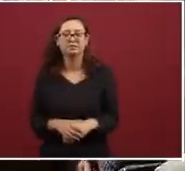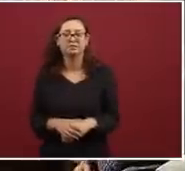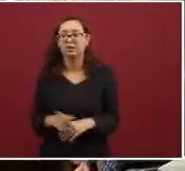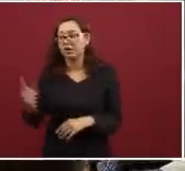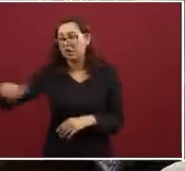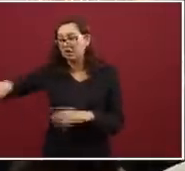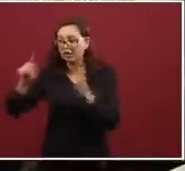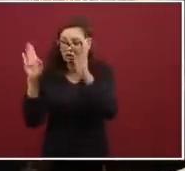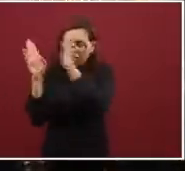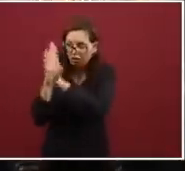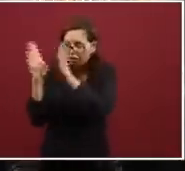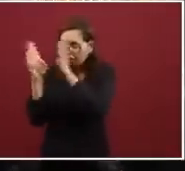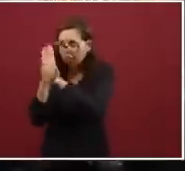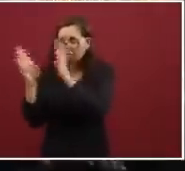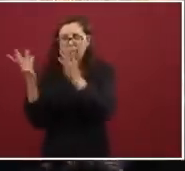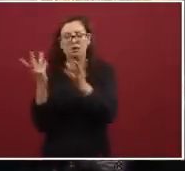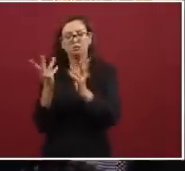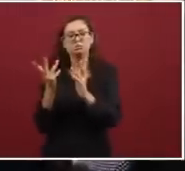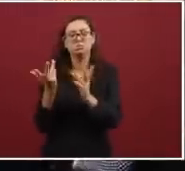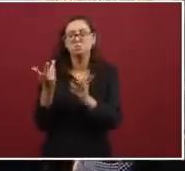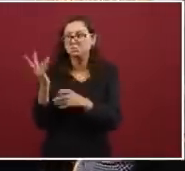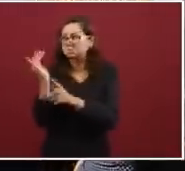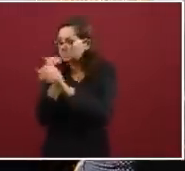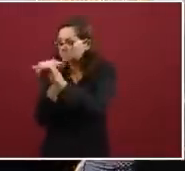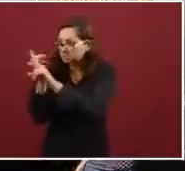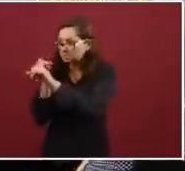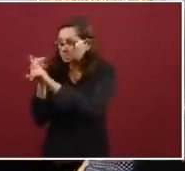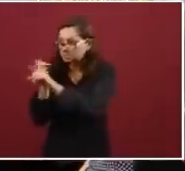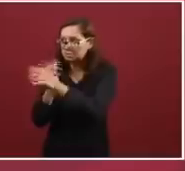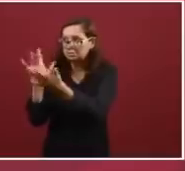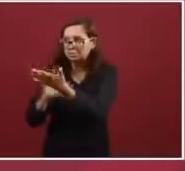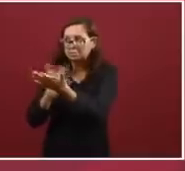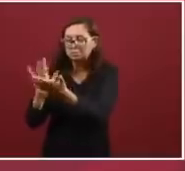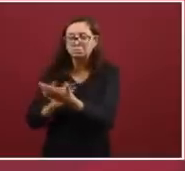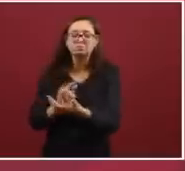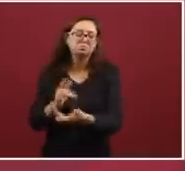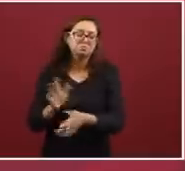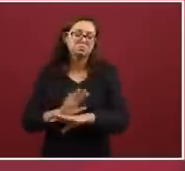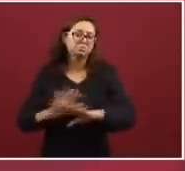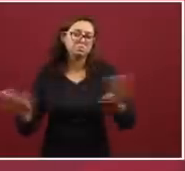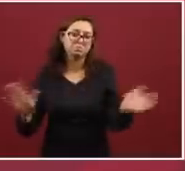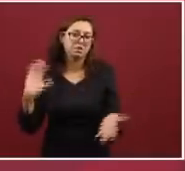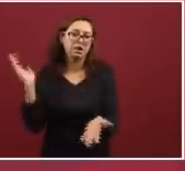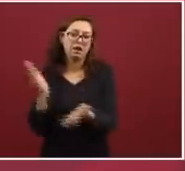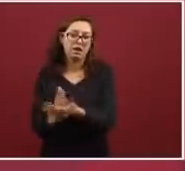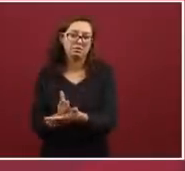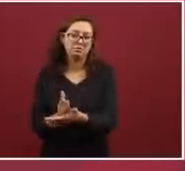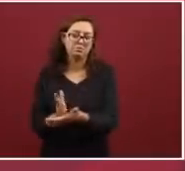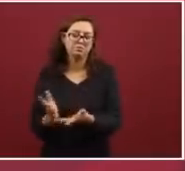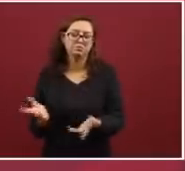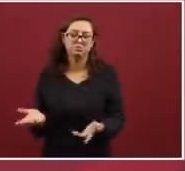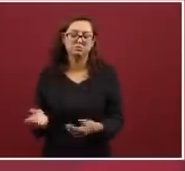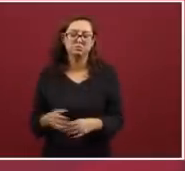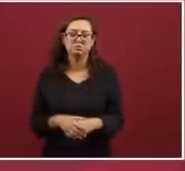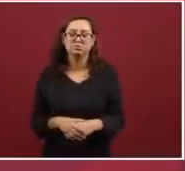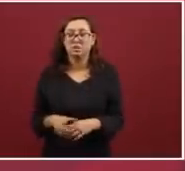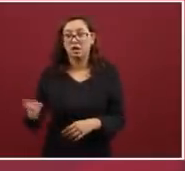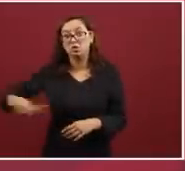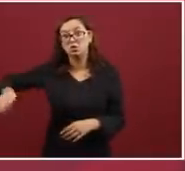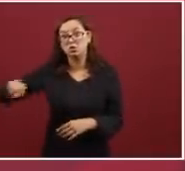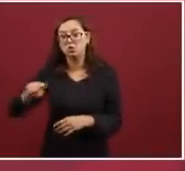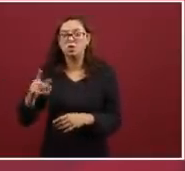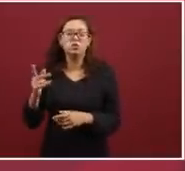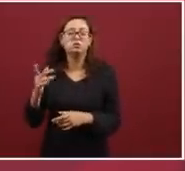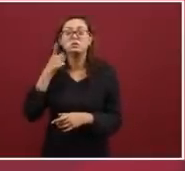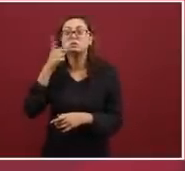espionaje, que no de inteligencia, porque era espionaje, ¿sí?, no inteligencia.